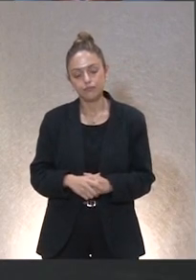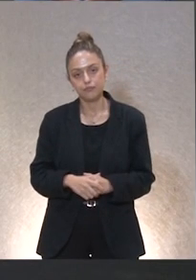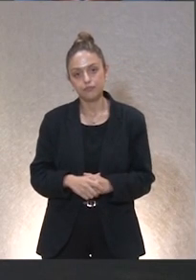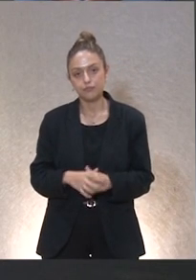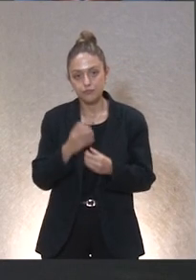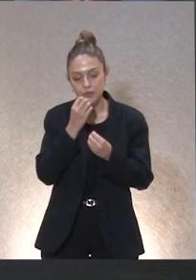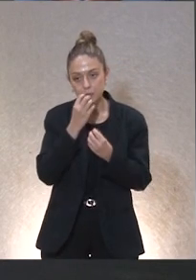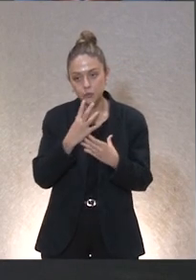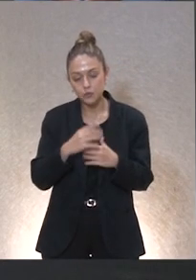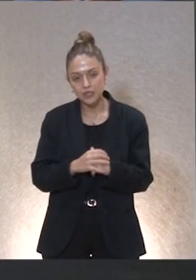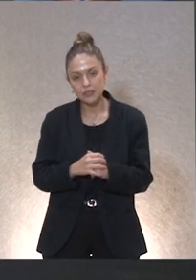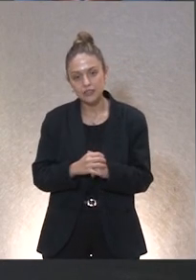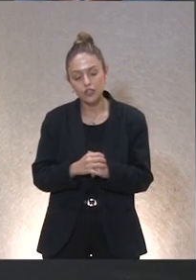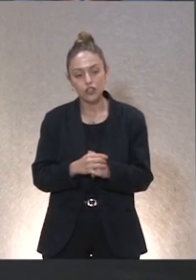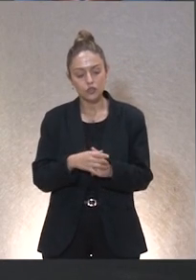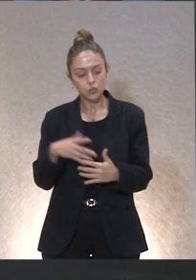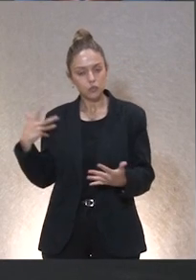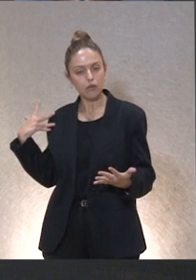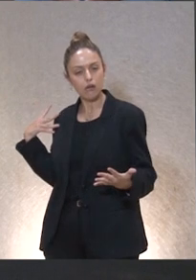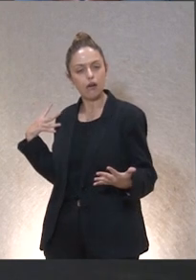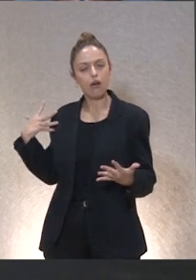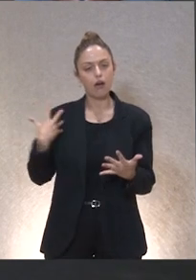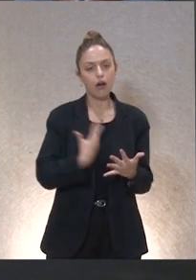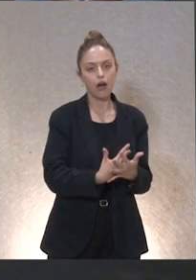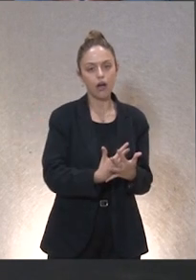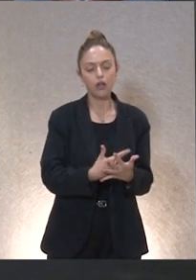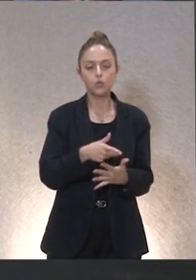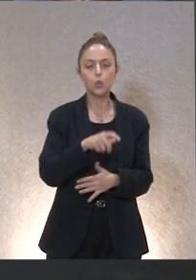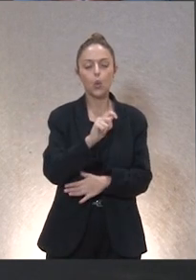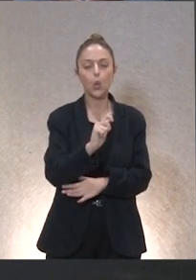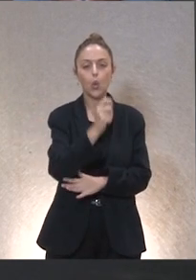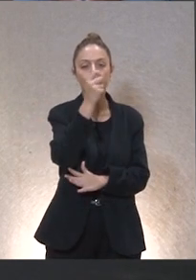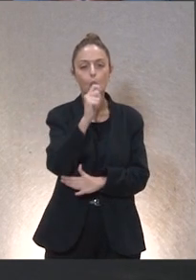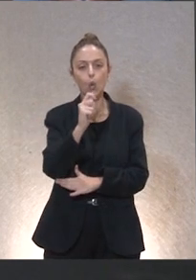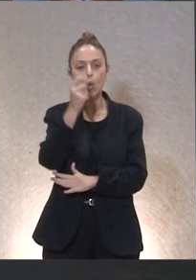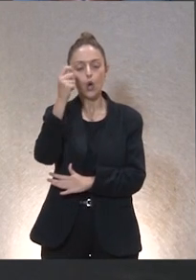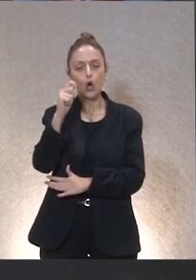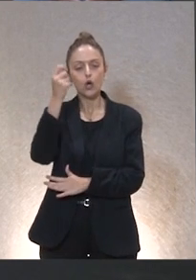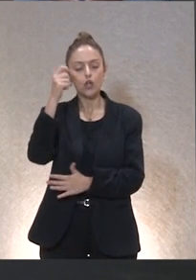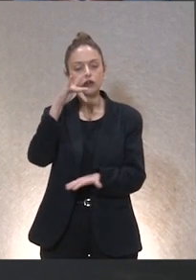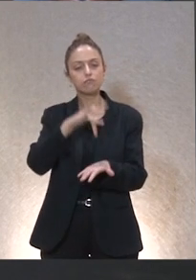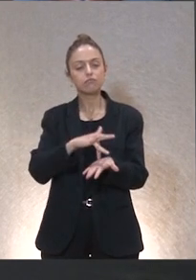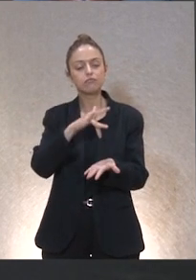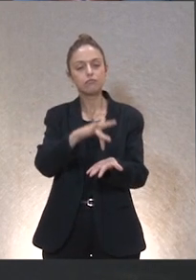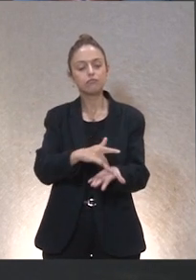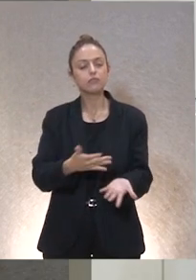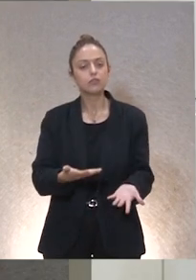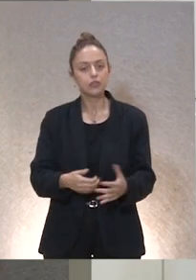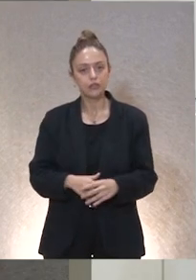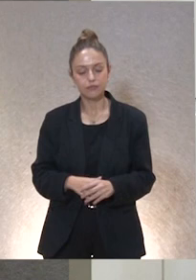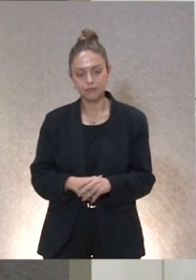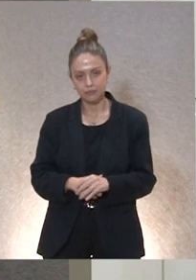muy bien tú en todo este tiempo qué qué logros dirías que has conseguido